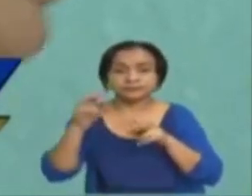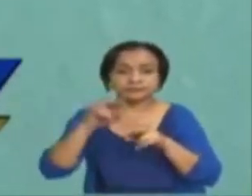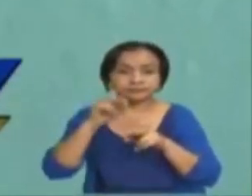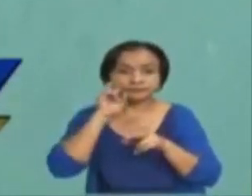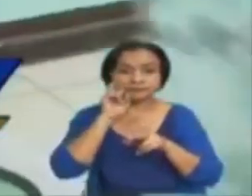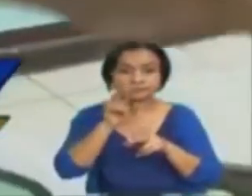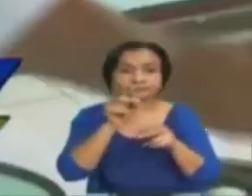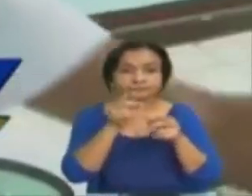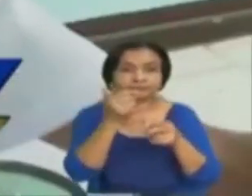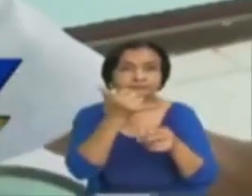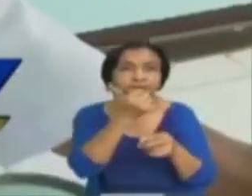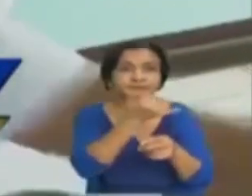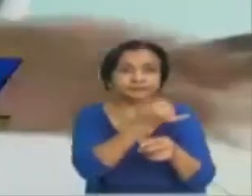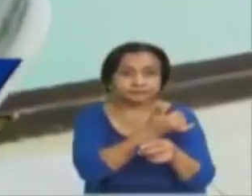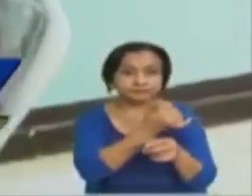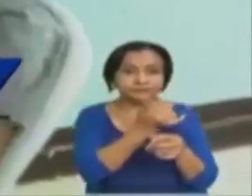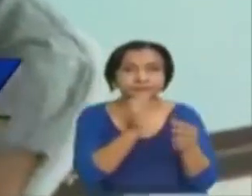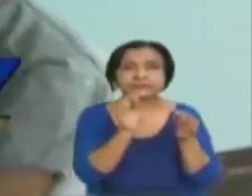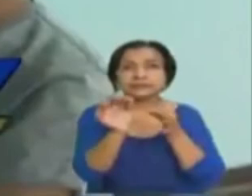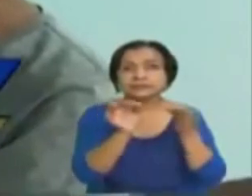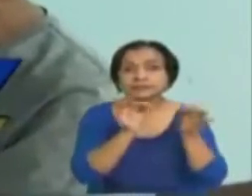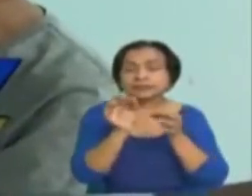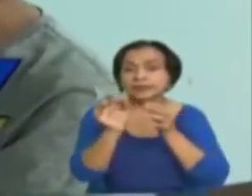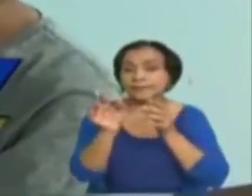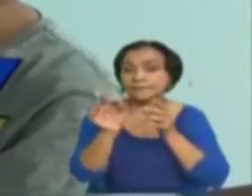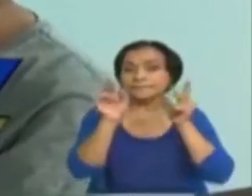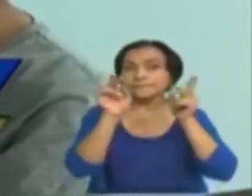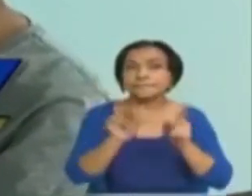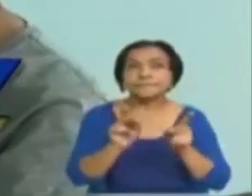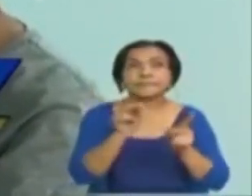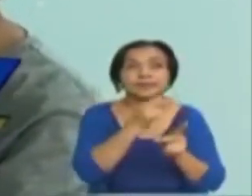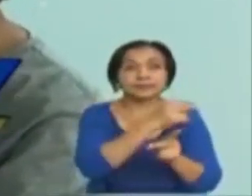Tenemos compañeros. Para Noticias 12, Gabriela Solórzano.